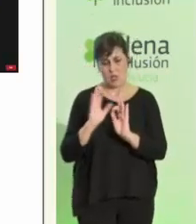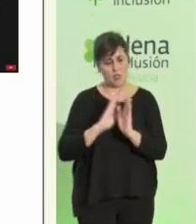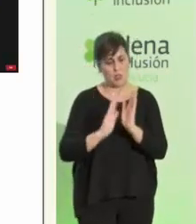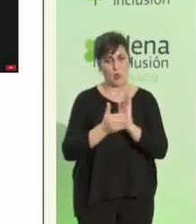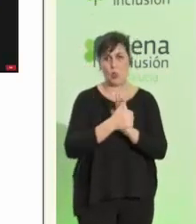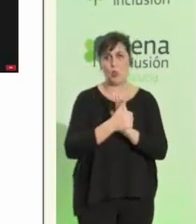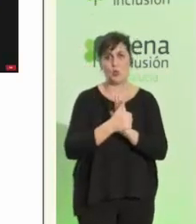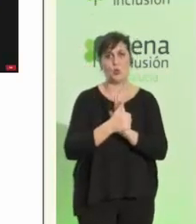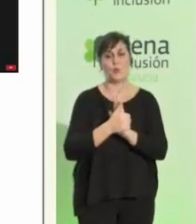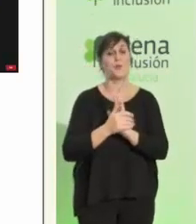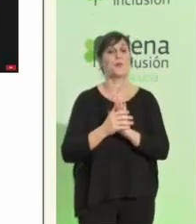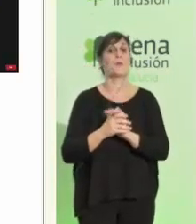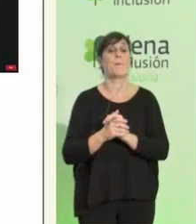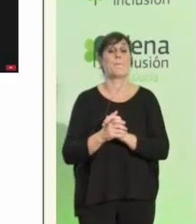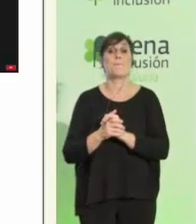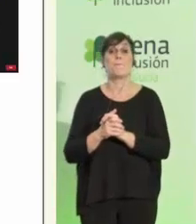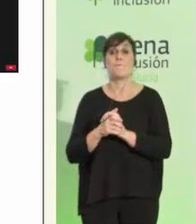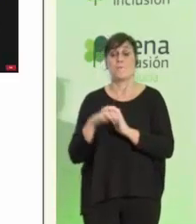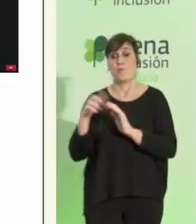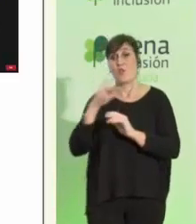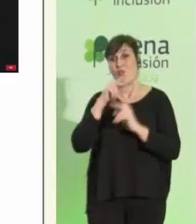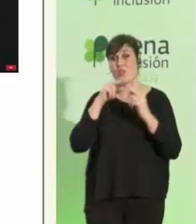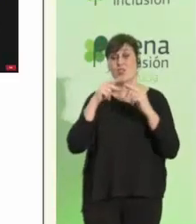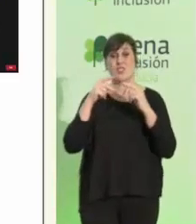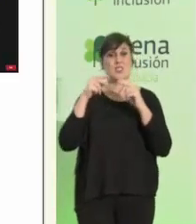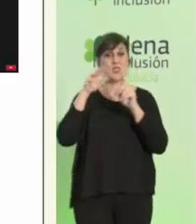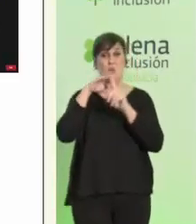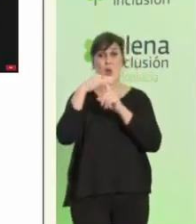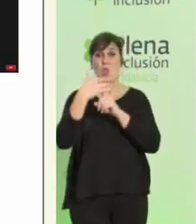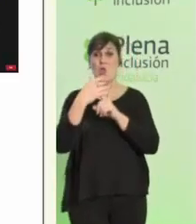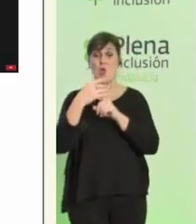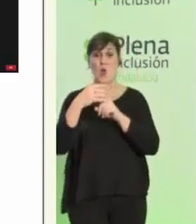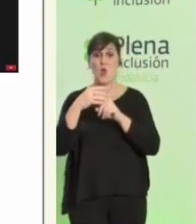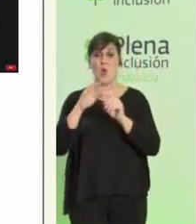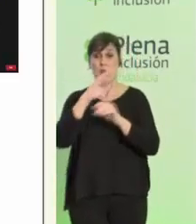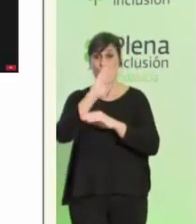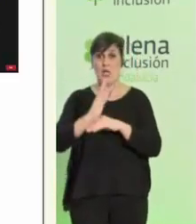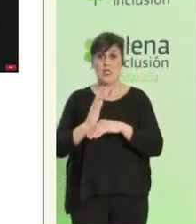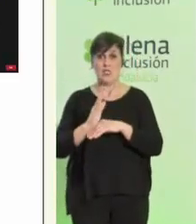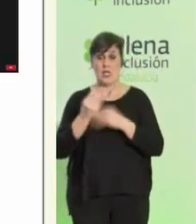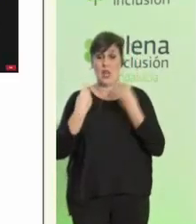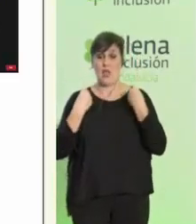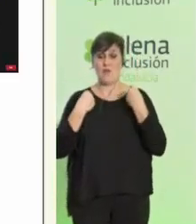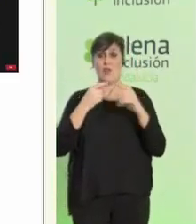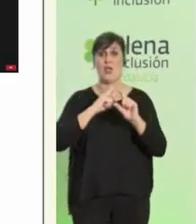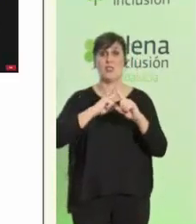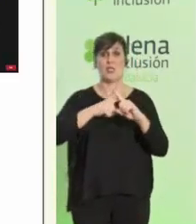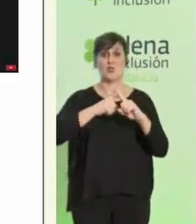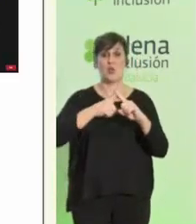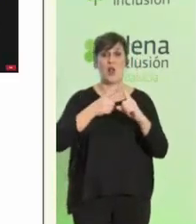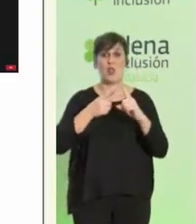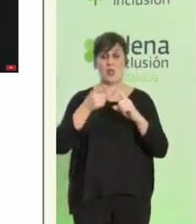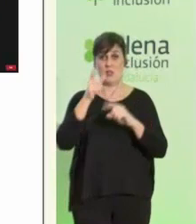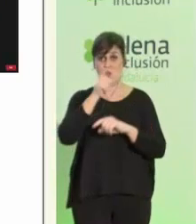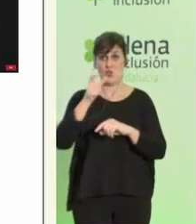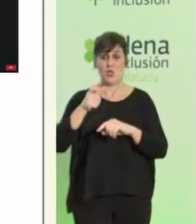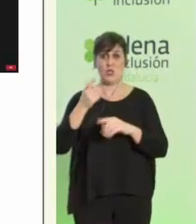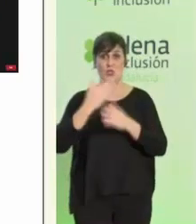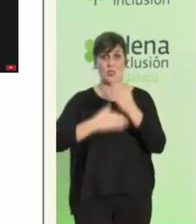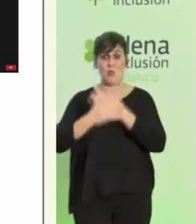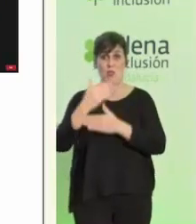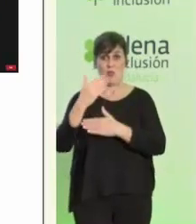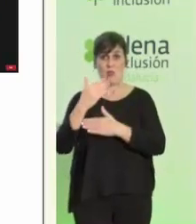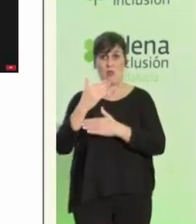Y hablé de cómo estaba la situación en Brasil en ese respecto, la vida sexual de las personas con discapacidad. Elaboramos un material